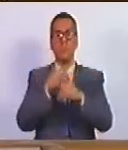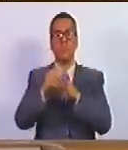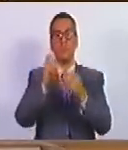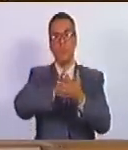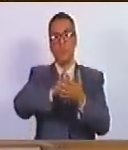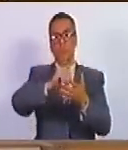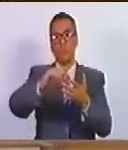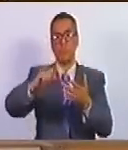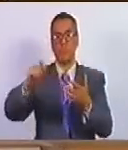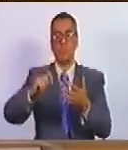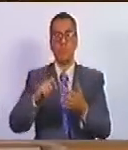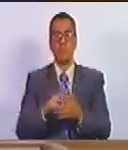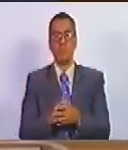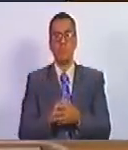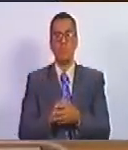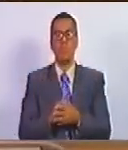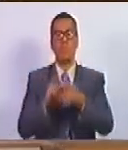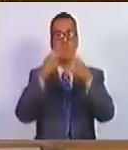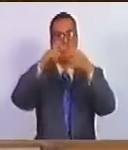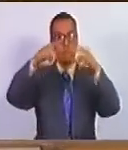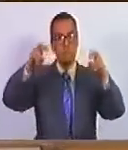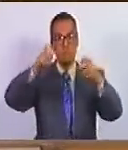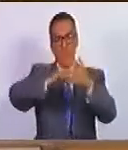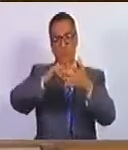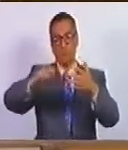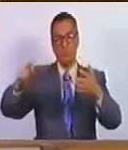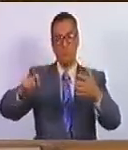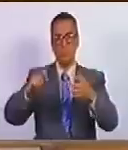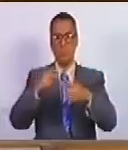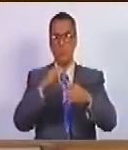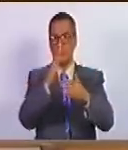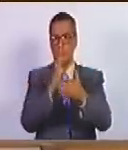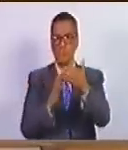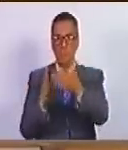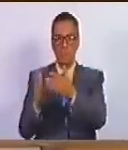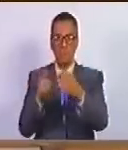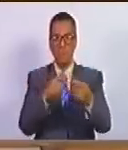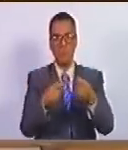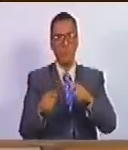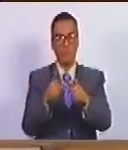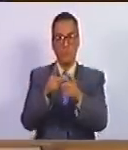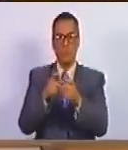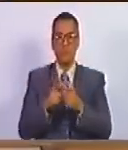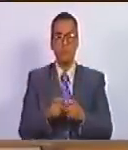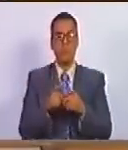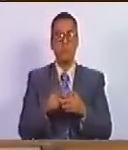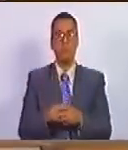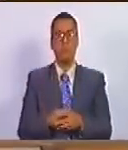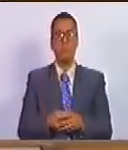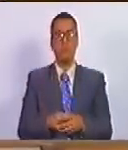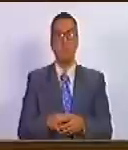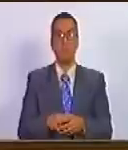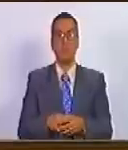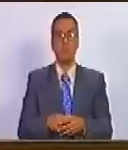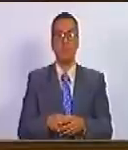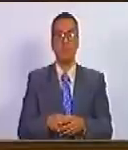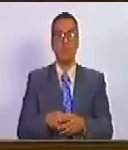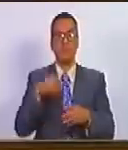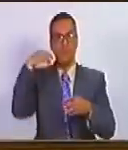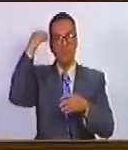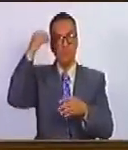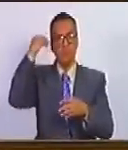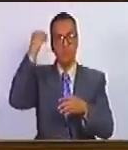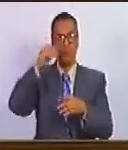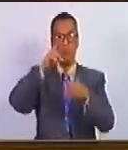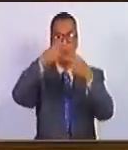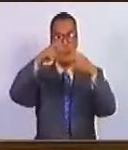los siguientes términos. Epígrafe: proporcionalidad de los demás impuestos. Es todo, señor presidente. En consideración,